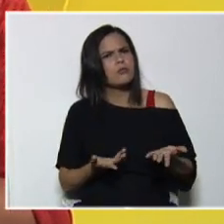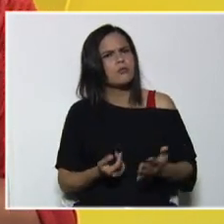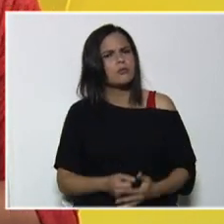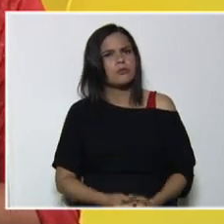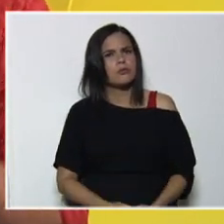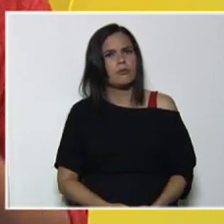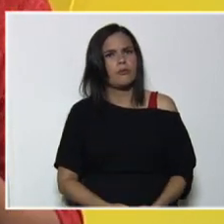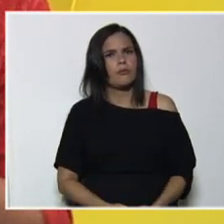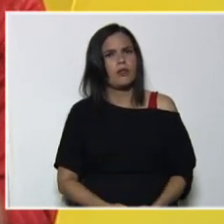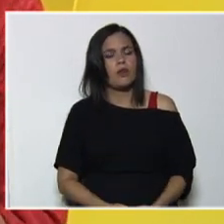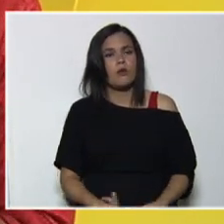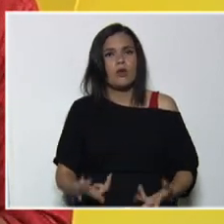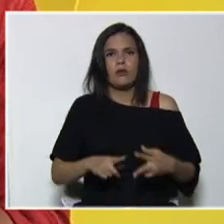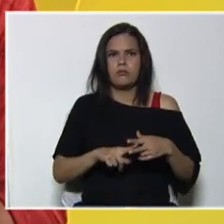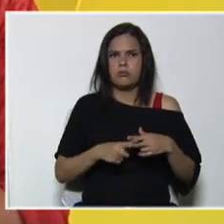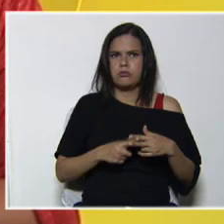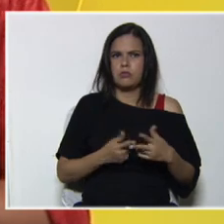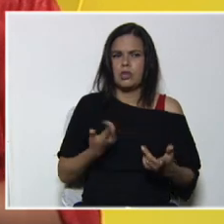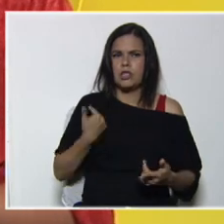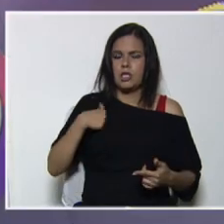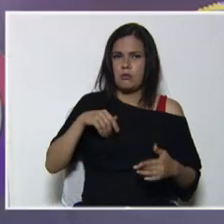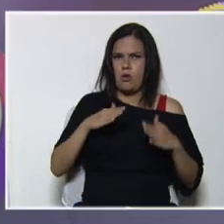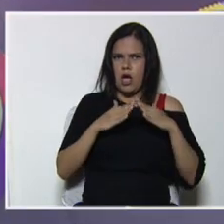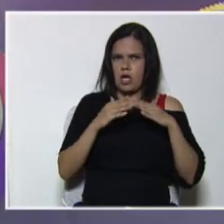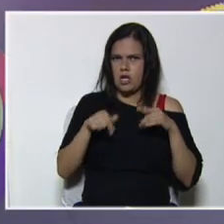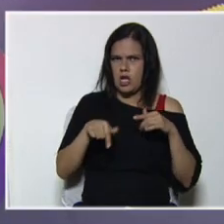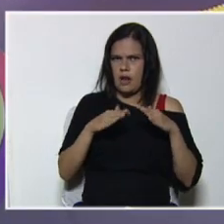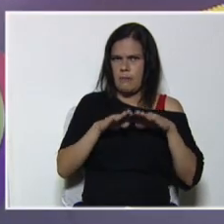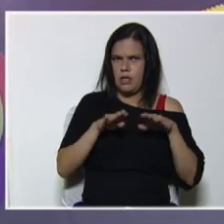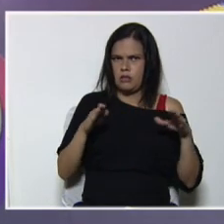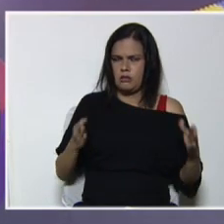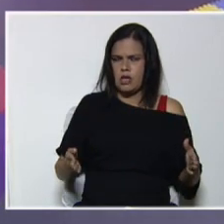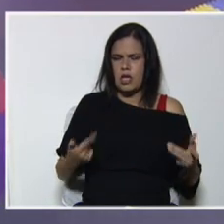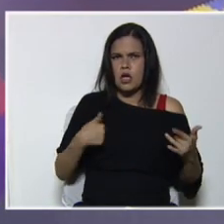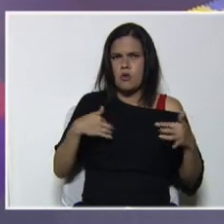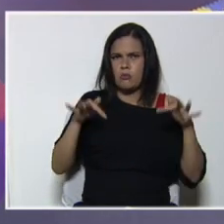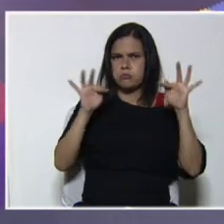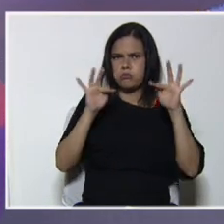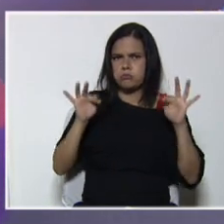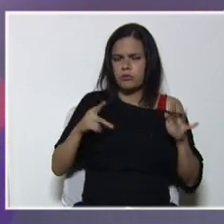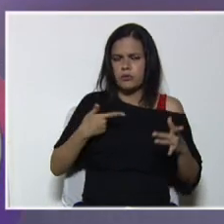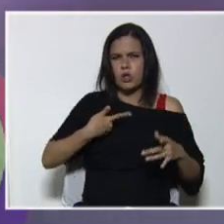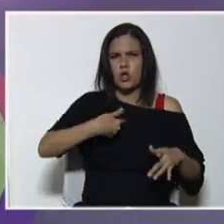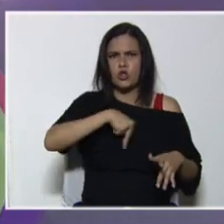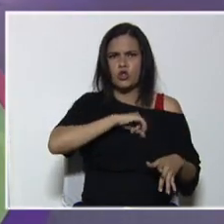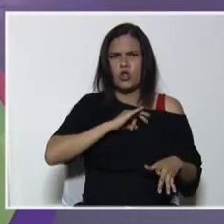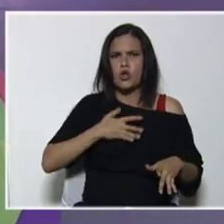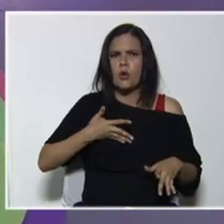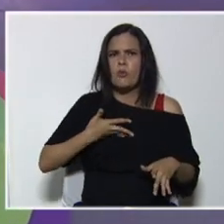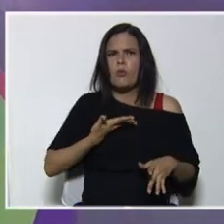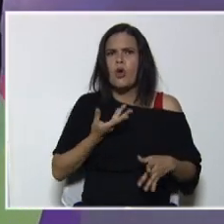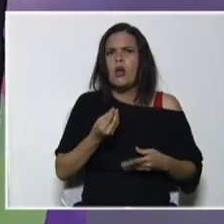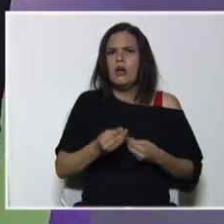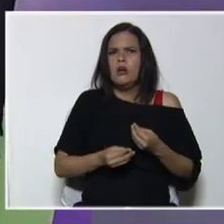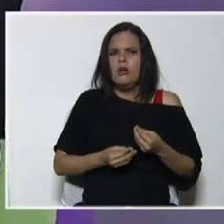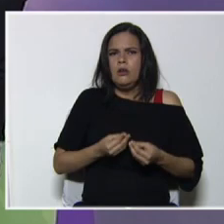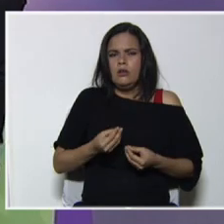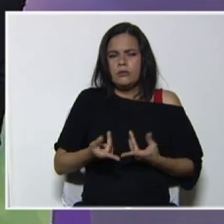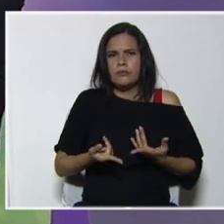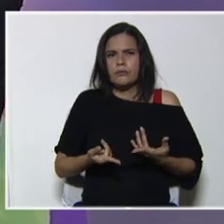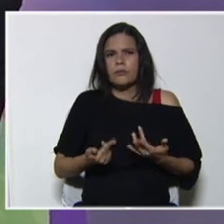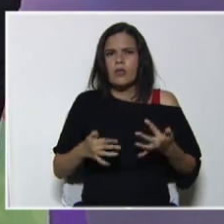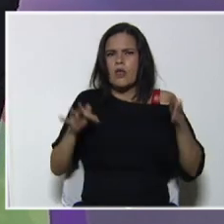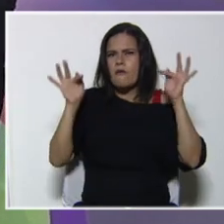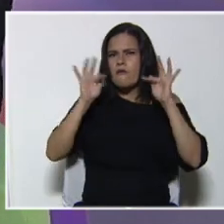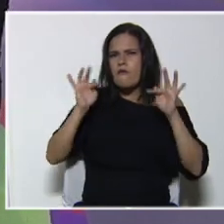de los instrumentos que tenemos acá en la mesa, que es una manera de nosotros poder convertir estos sistemas de